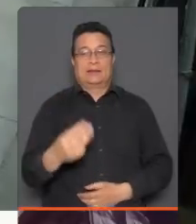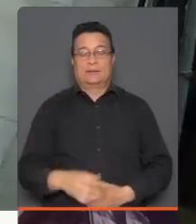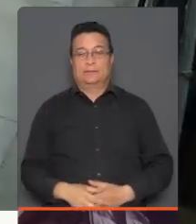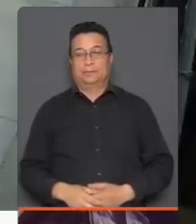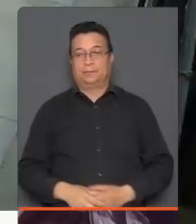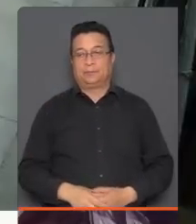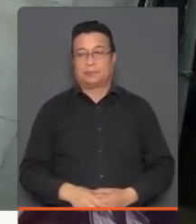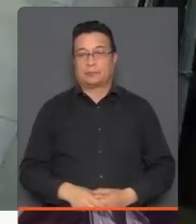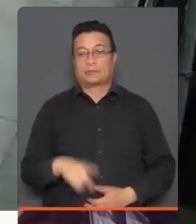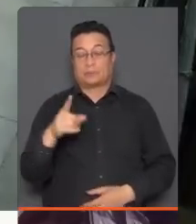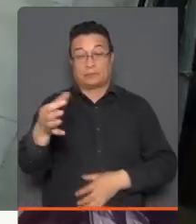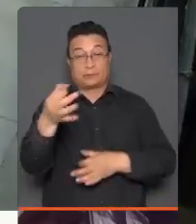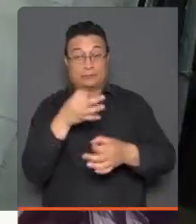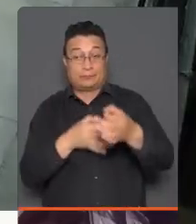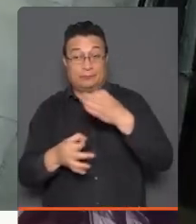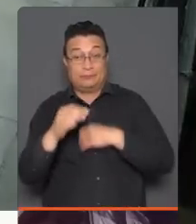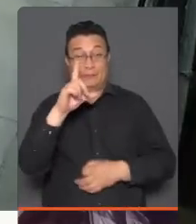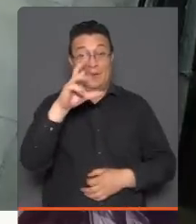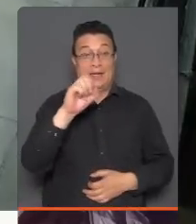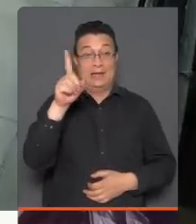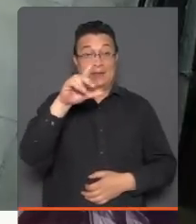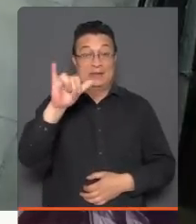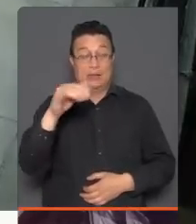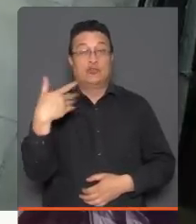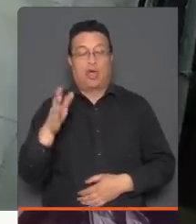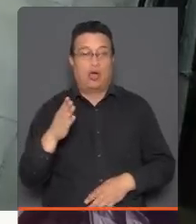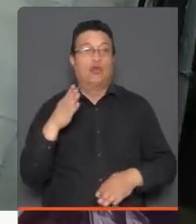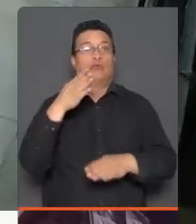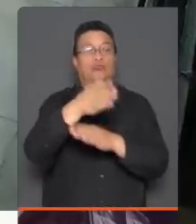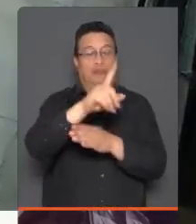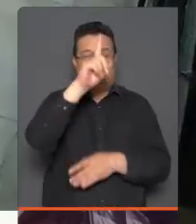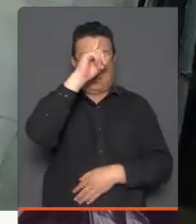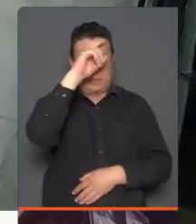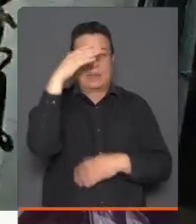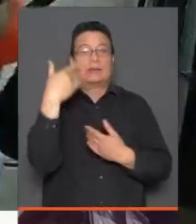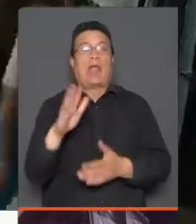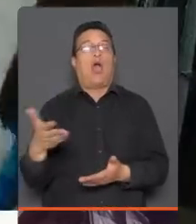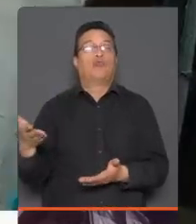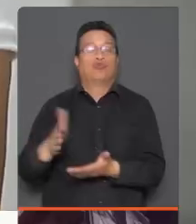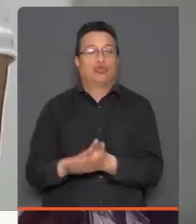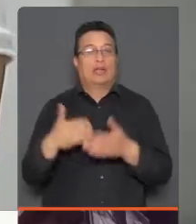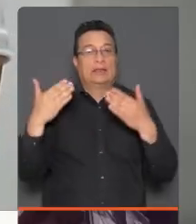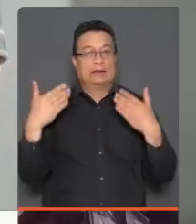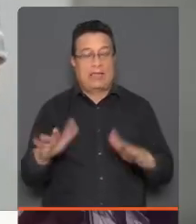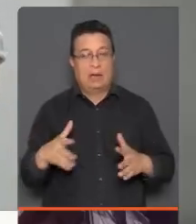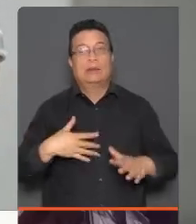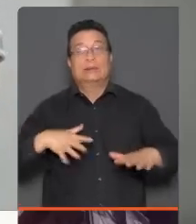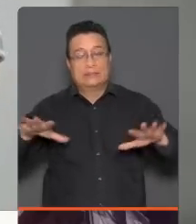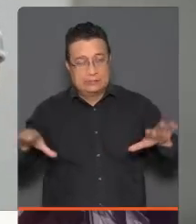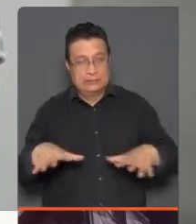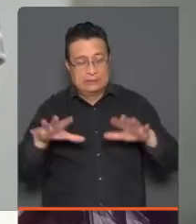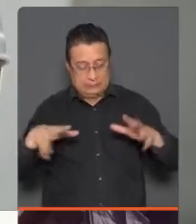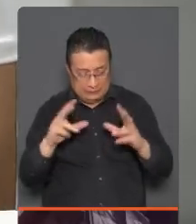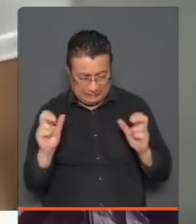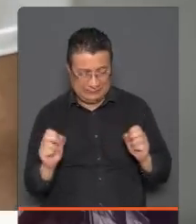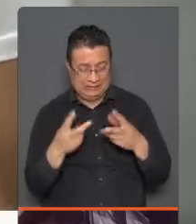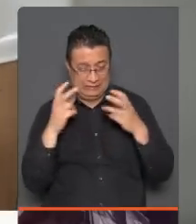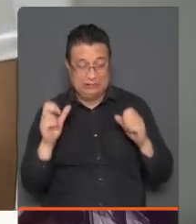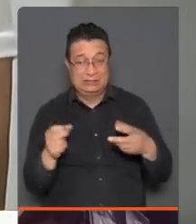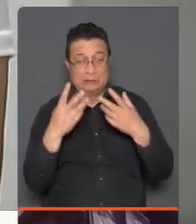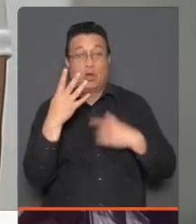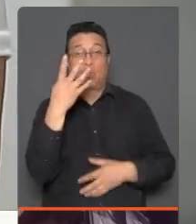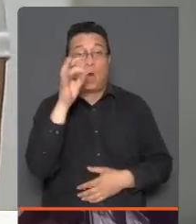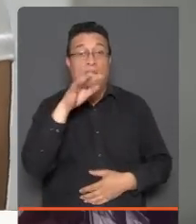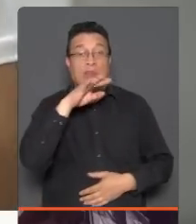Me dijeron que la Leli ya había llegado fallecida a la clínica, que la intentaron reanimar 40